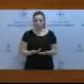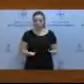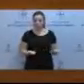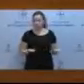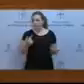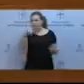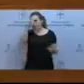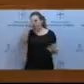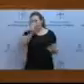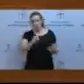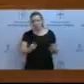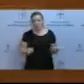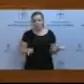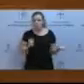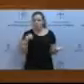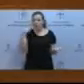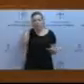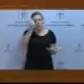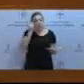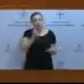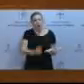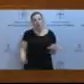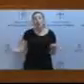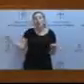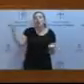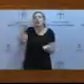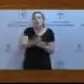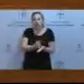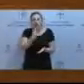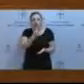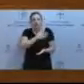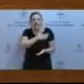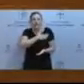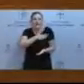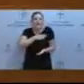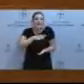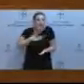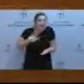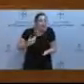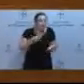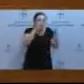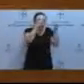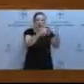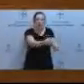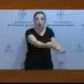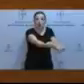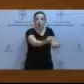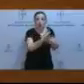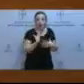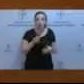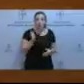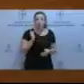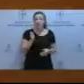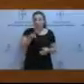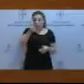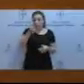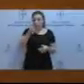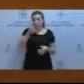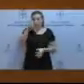No sé, yo creo que insistir una vez más en que querríamos que nos hable de esas sentencias del Tribunal Superior de Justicia de